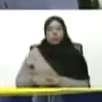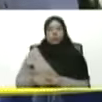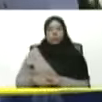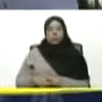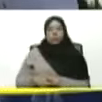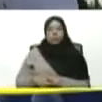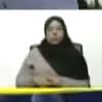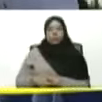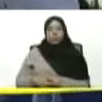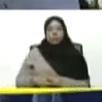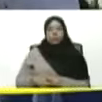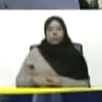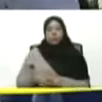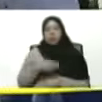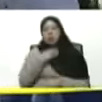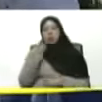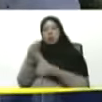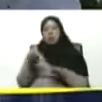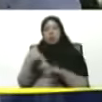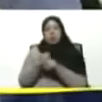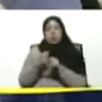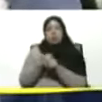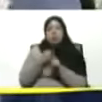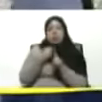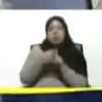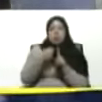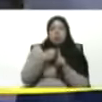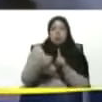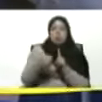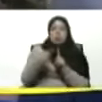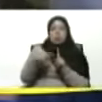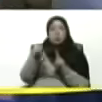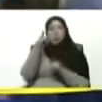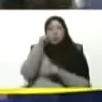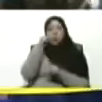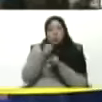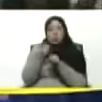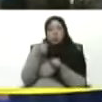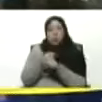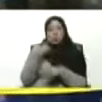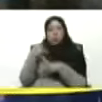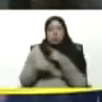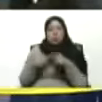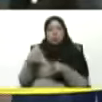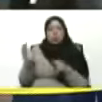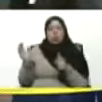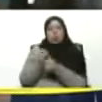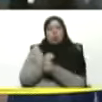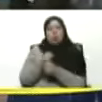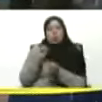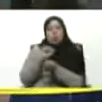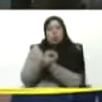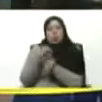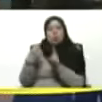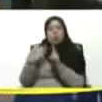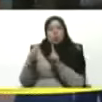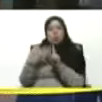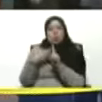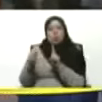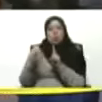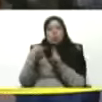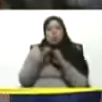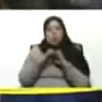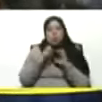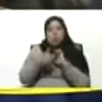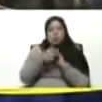De hecho, una vez que matan en torturas, padre de Jorge, lo capturan, lo torturan, le destrozan el corazón